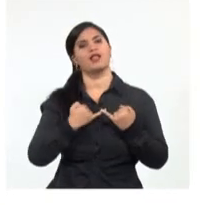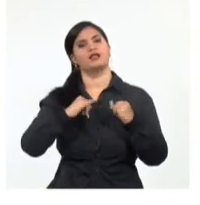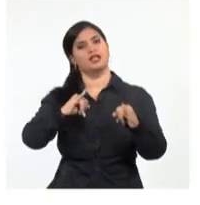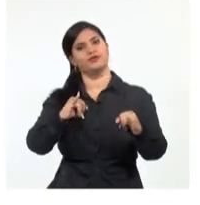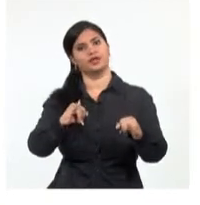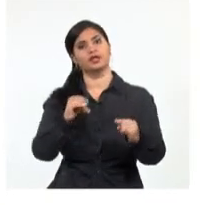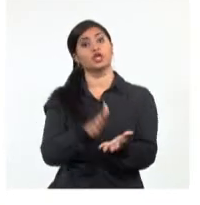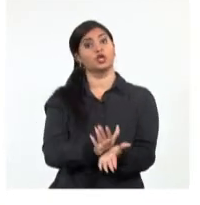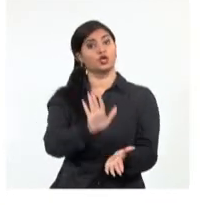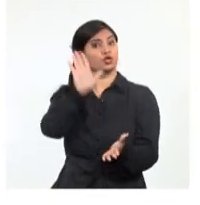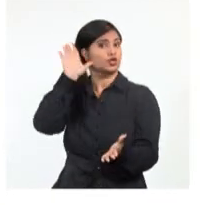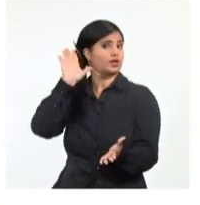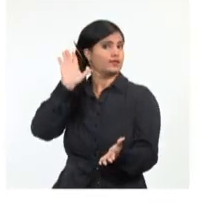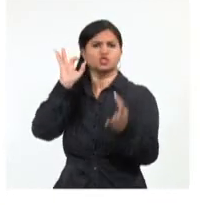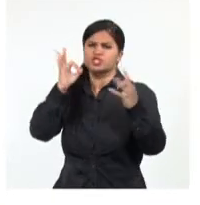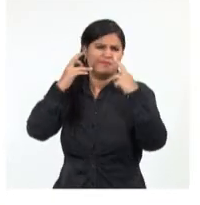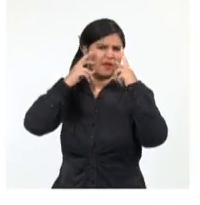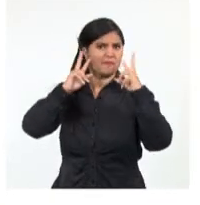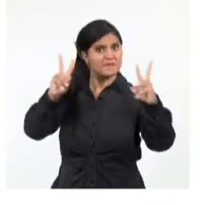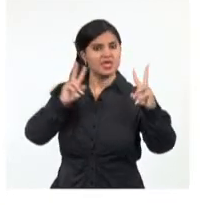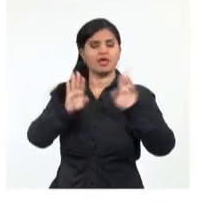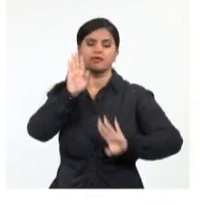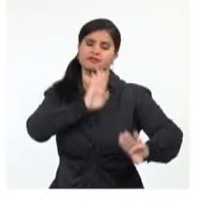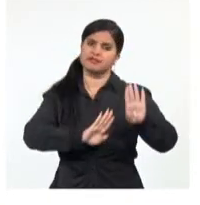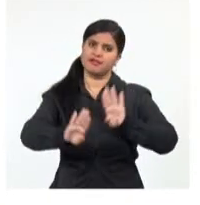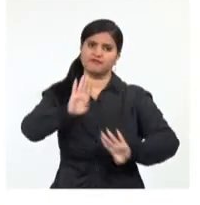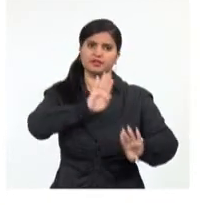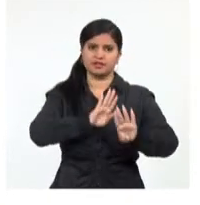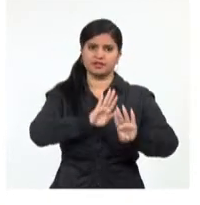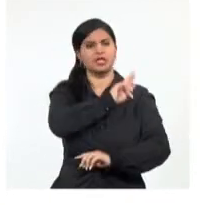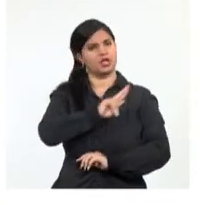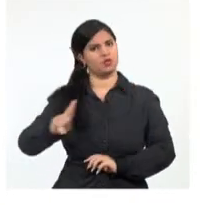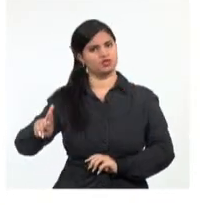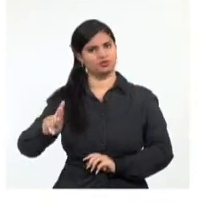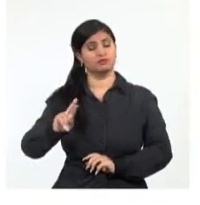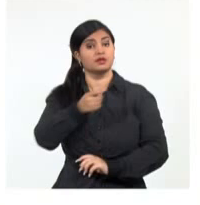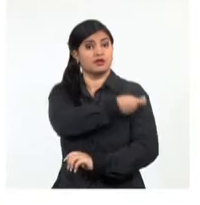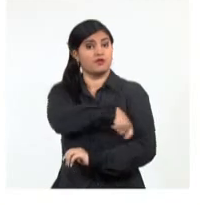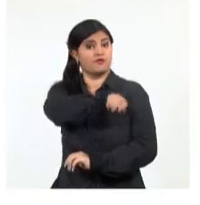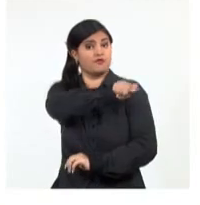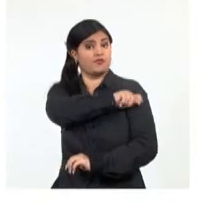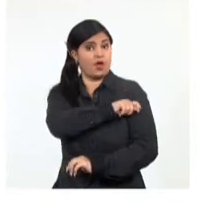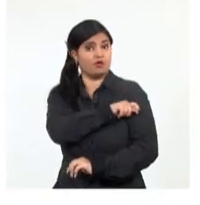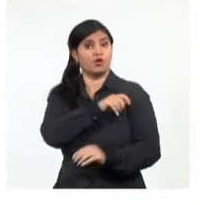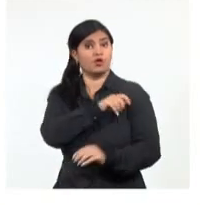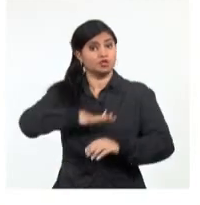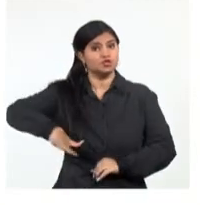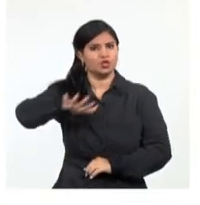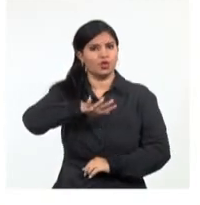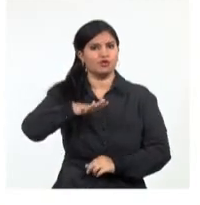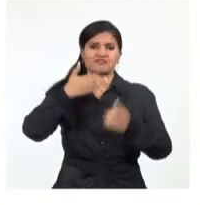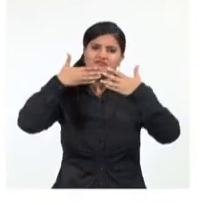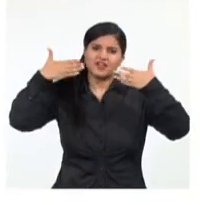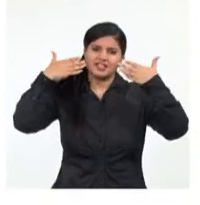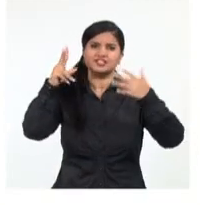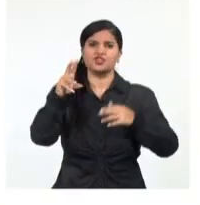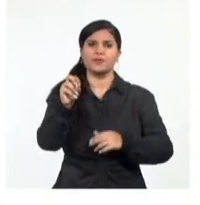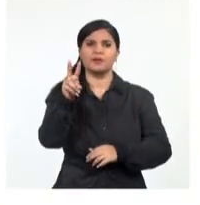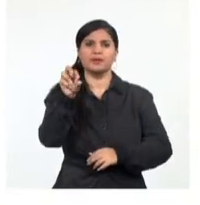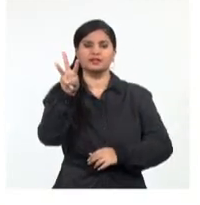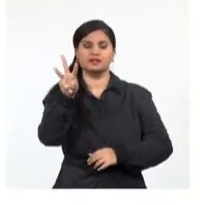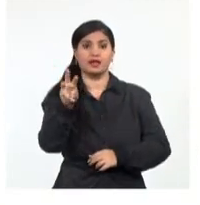hemos jurado defender a todo nuestro pueblo feliz 2023 viva la revolución cubana en sus 64 aniversario